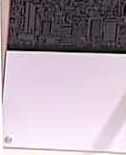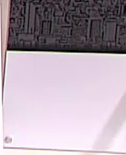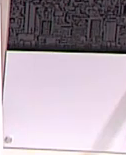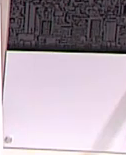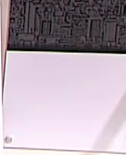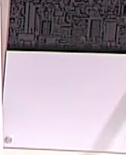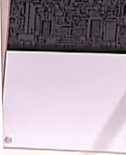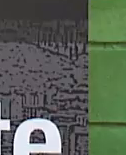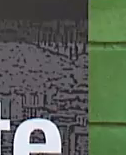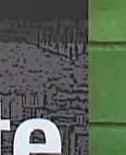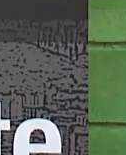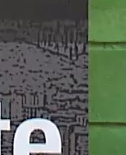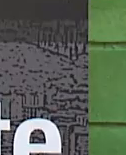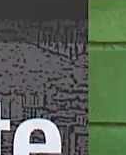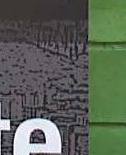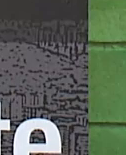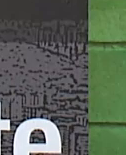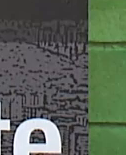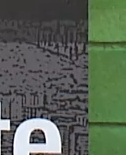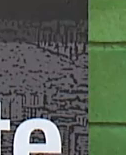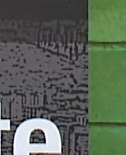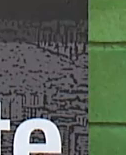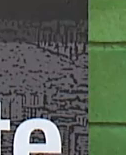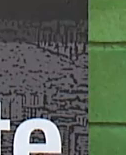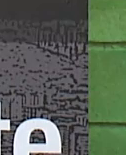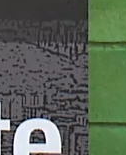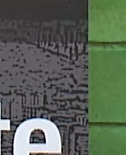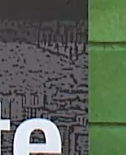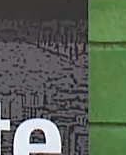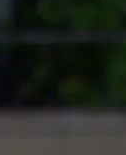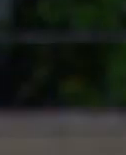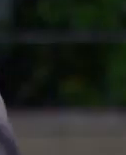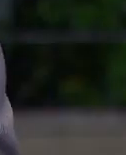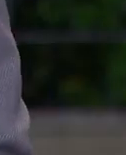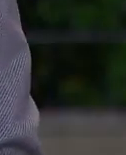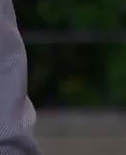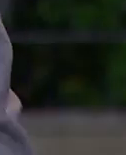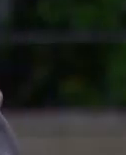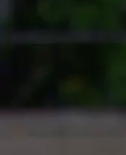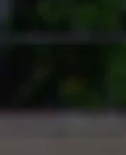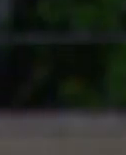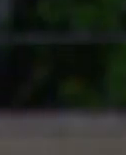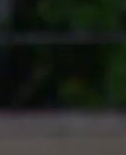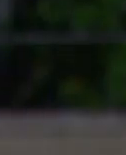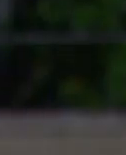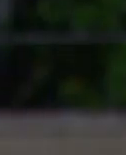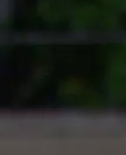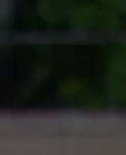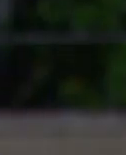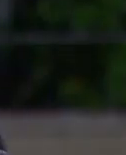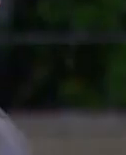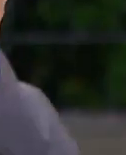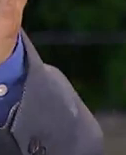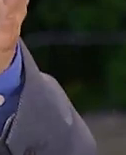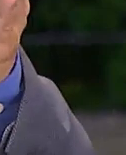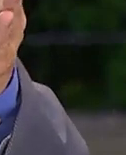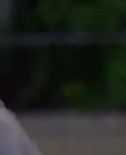reto. La misma pregunta para usted, candidato Juan Carlos Vélez. Bueno, nosotros vamos a tratar